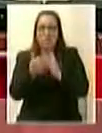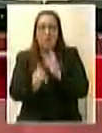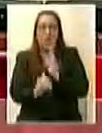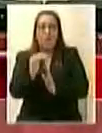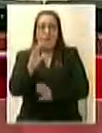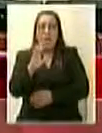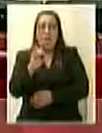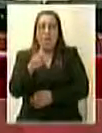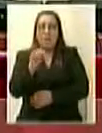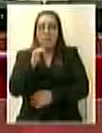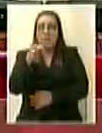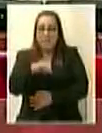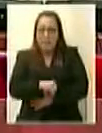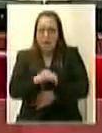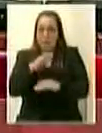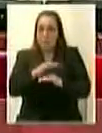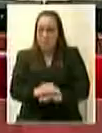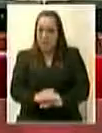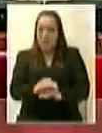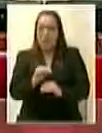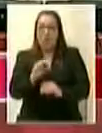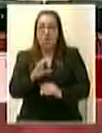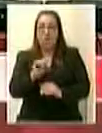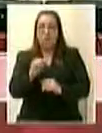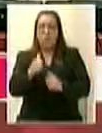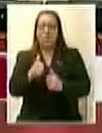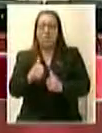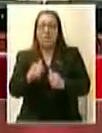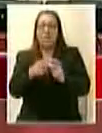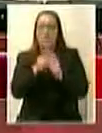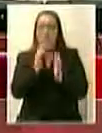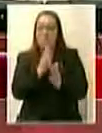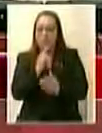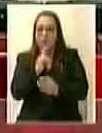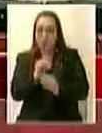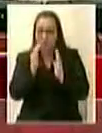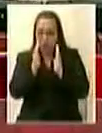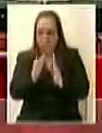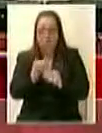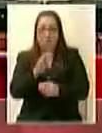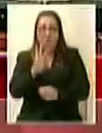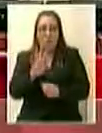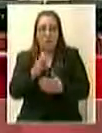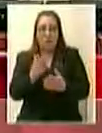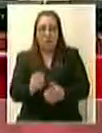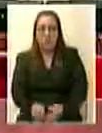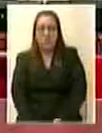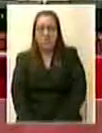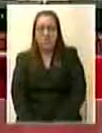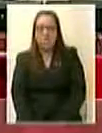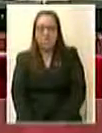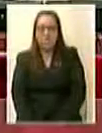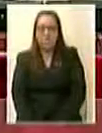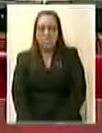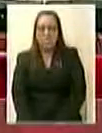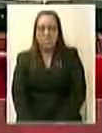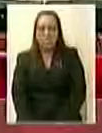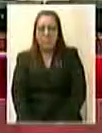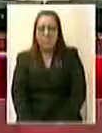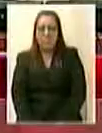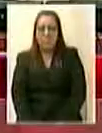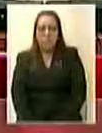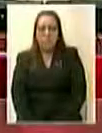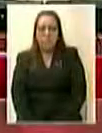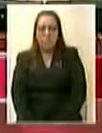colesterol malo y baja el colesterol bueno. Entonces la OMS se ha concentrado en estos cuatro elementos. Si comenzamos